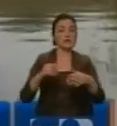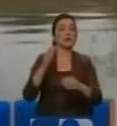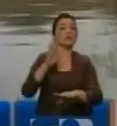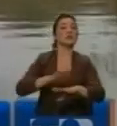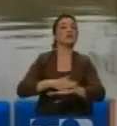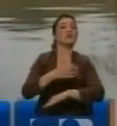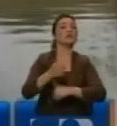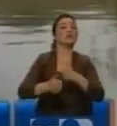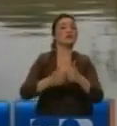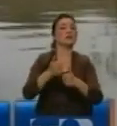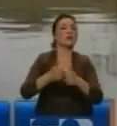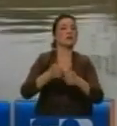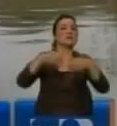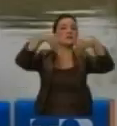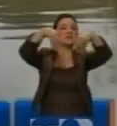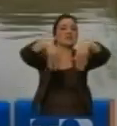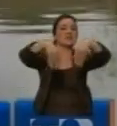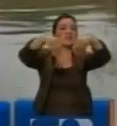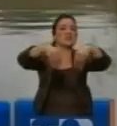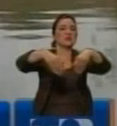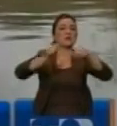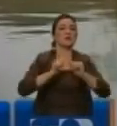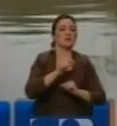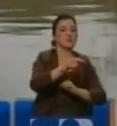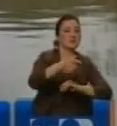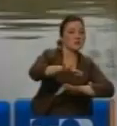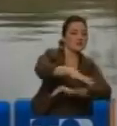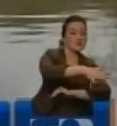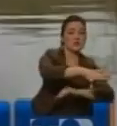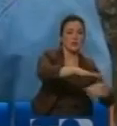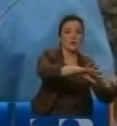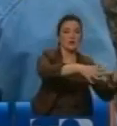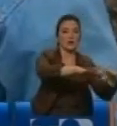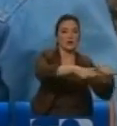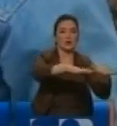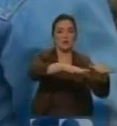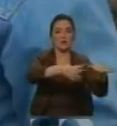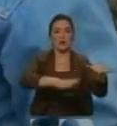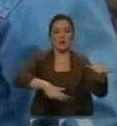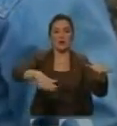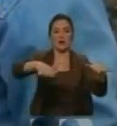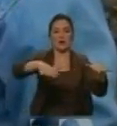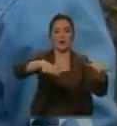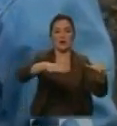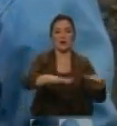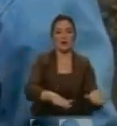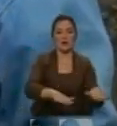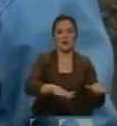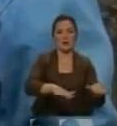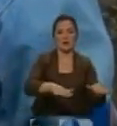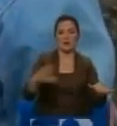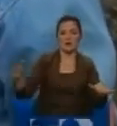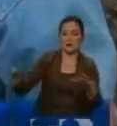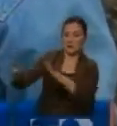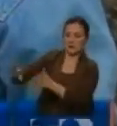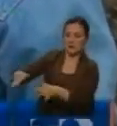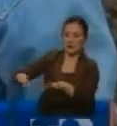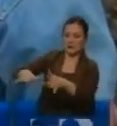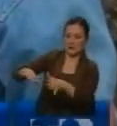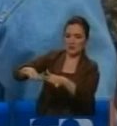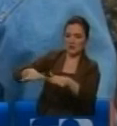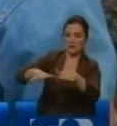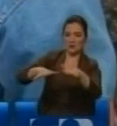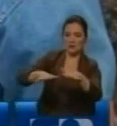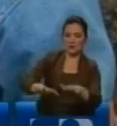debe fundamentalmente a la disminución de caudales de los ríos aportantes a este embalse. Sí, bastante ha bajado porque a partir de más o menos desde octubre